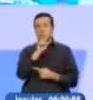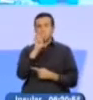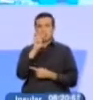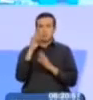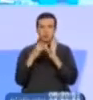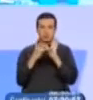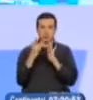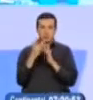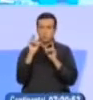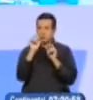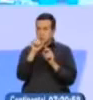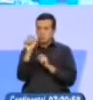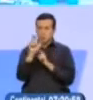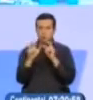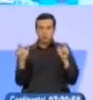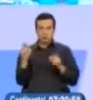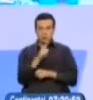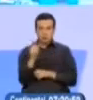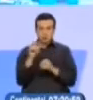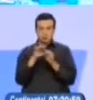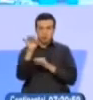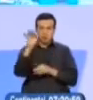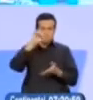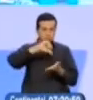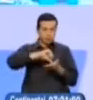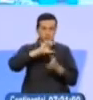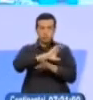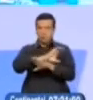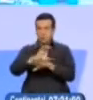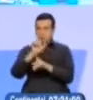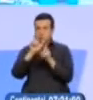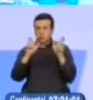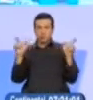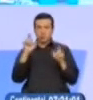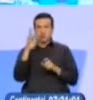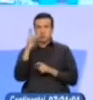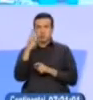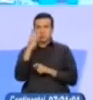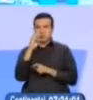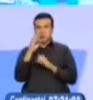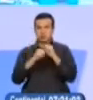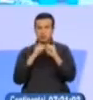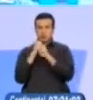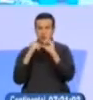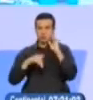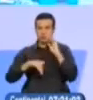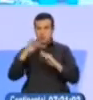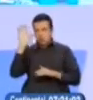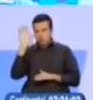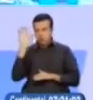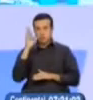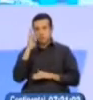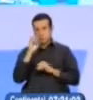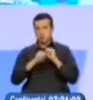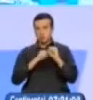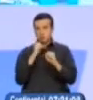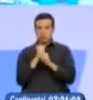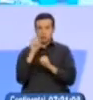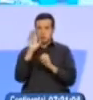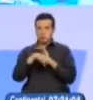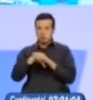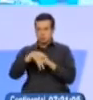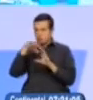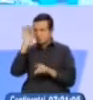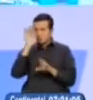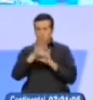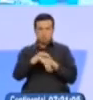abril. Fueron entrevistadas en parroquias urbanas y rurales personas mayores de 16 años que son seleccionadas de manera